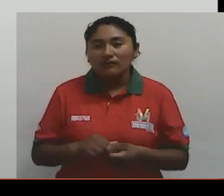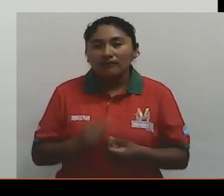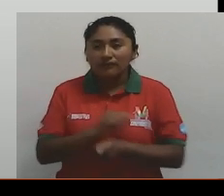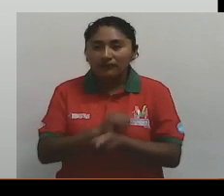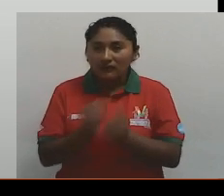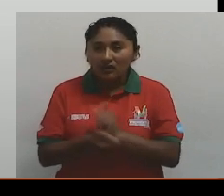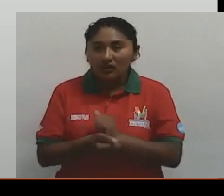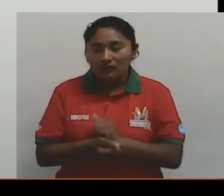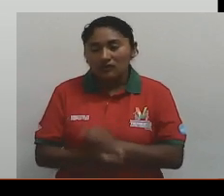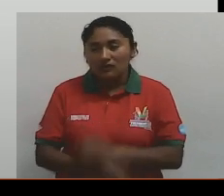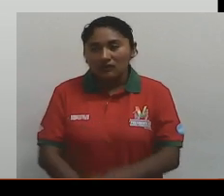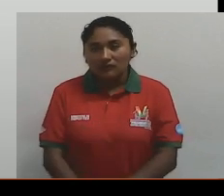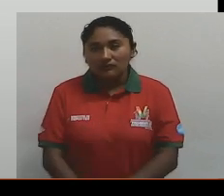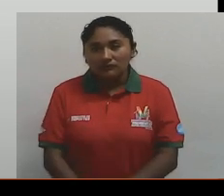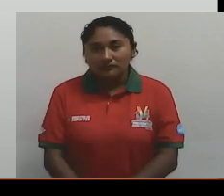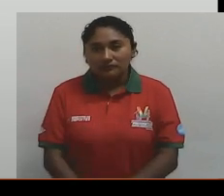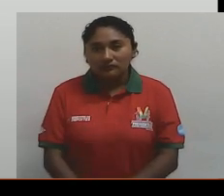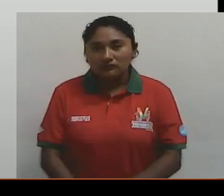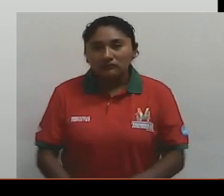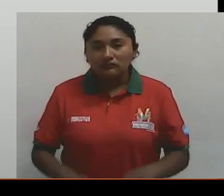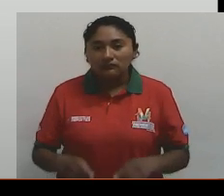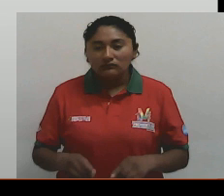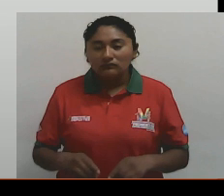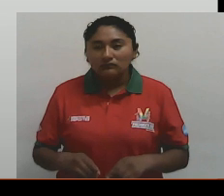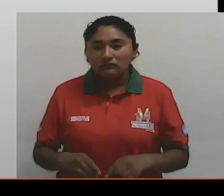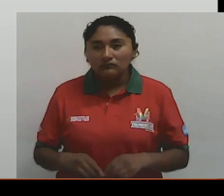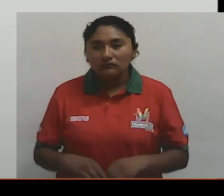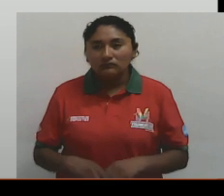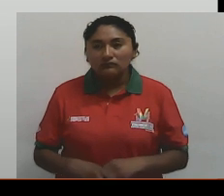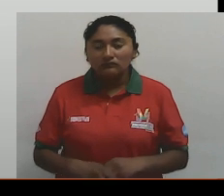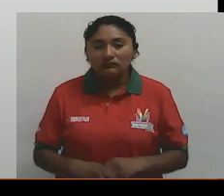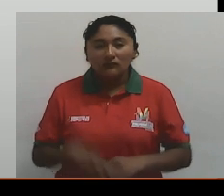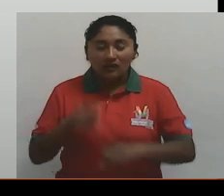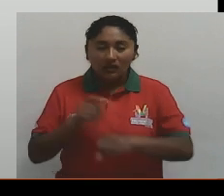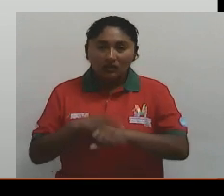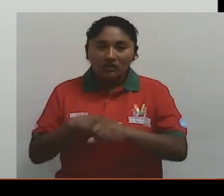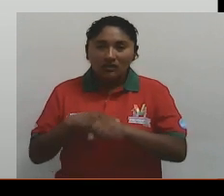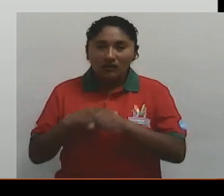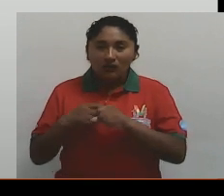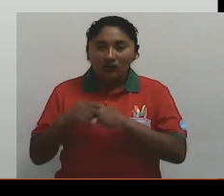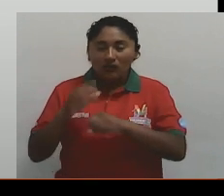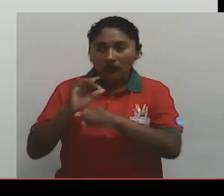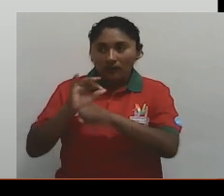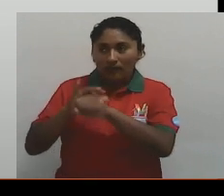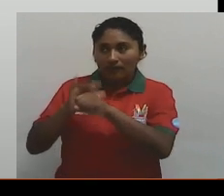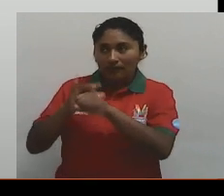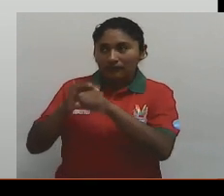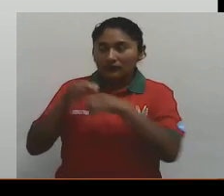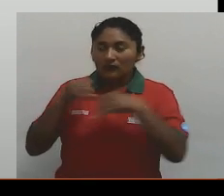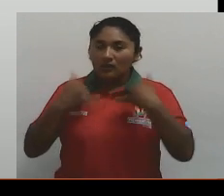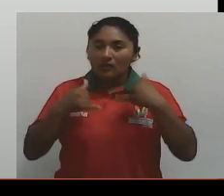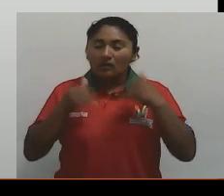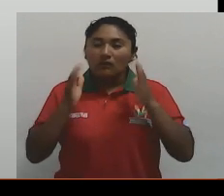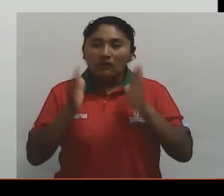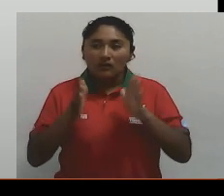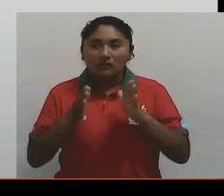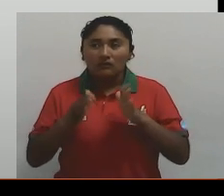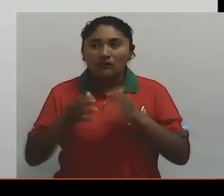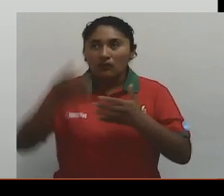lugar, incluyendo el campo de juego y la zona libre, si al momento del contacto el balón está completamente por encima del borde superior de la